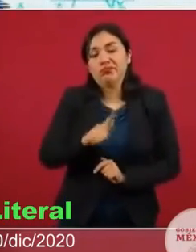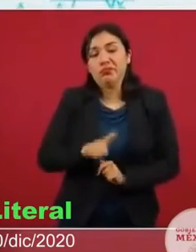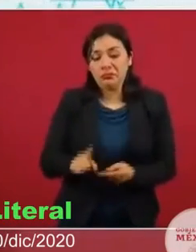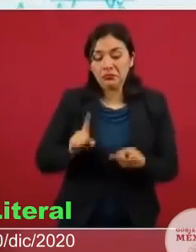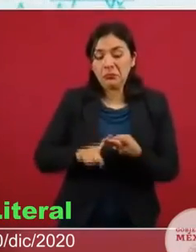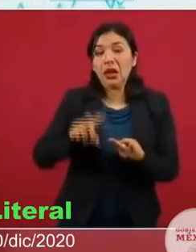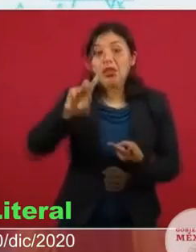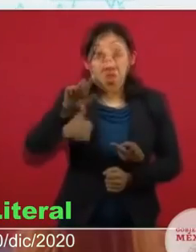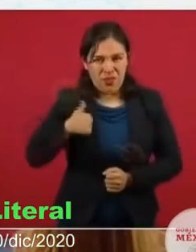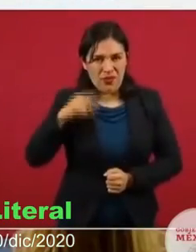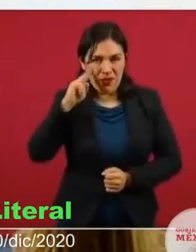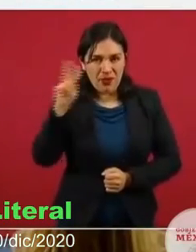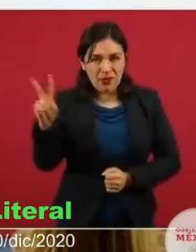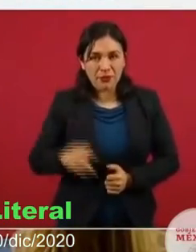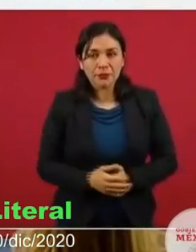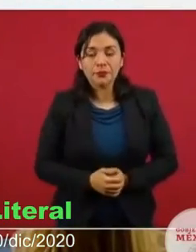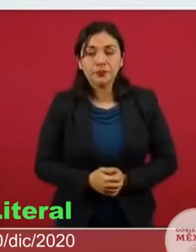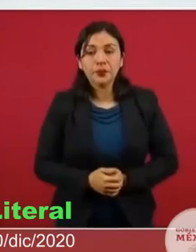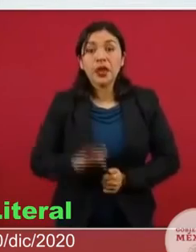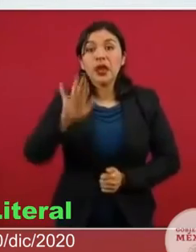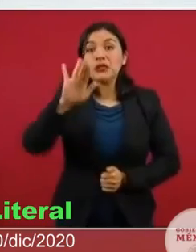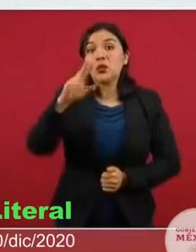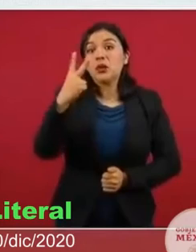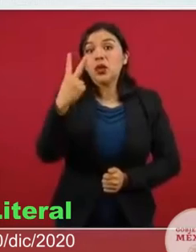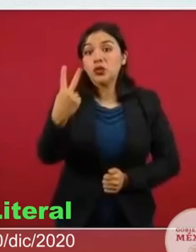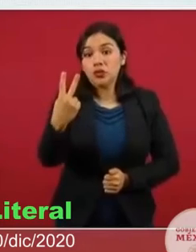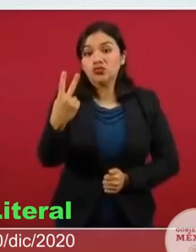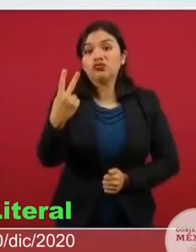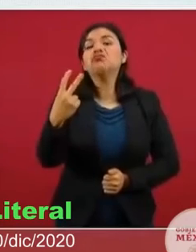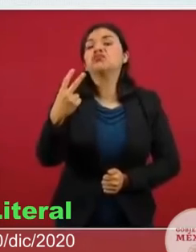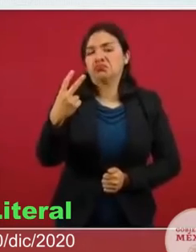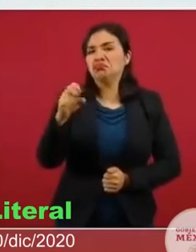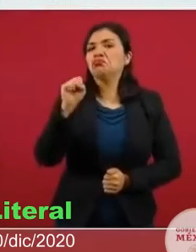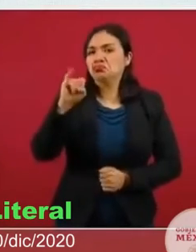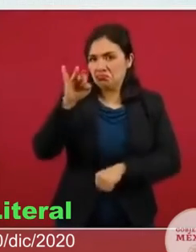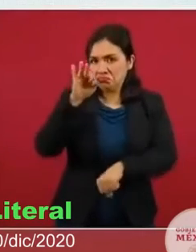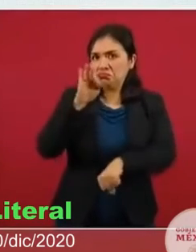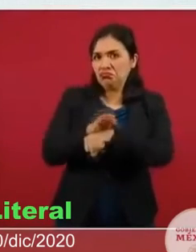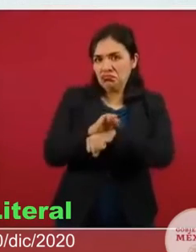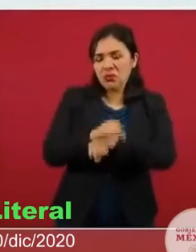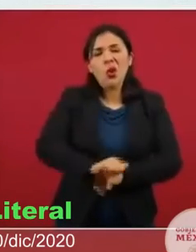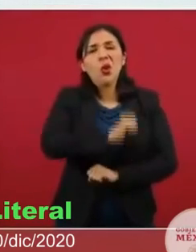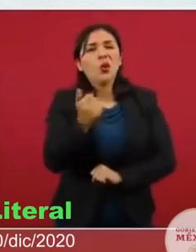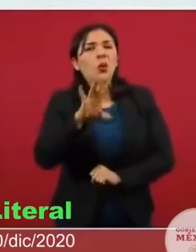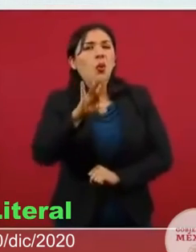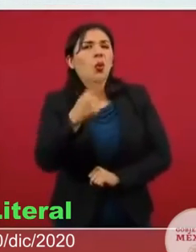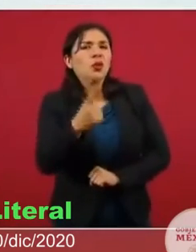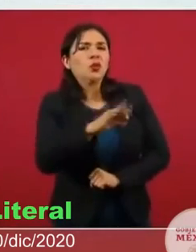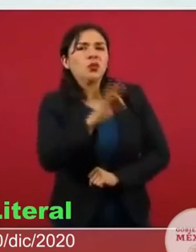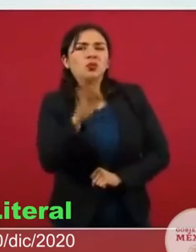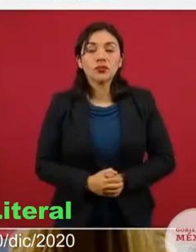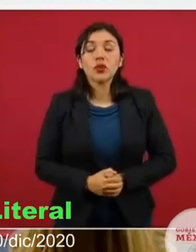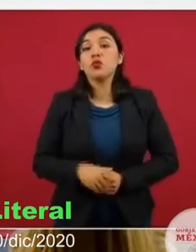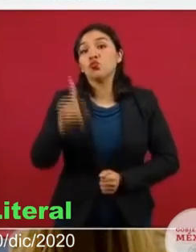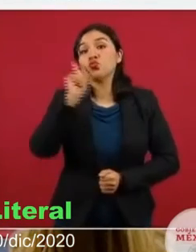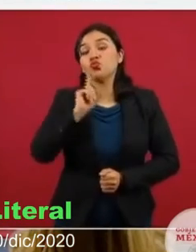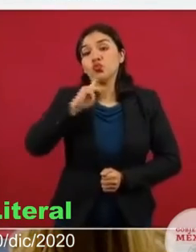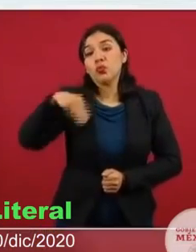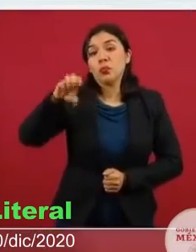36 a favor. 52 a favor. 41 en contra.